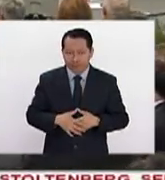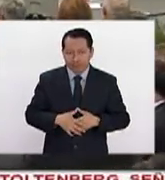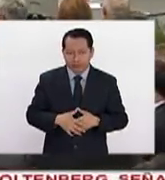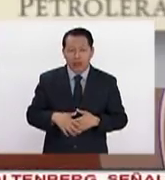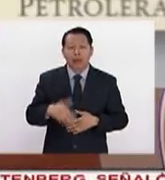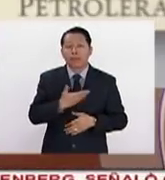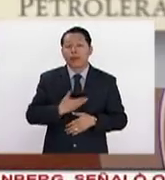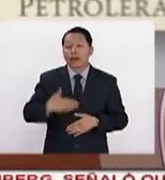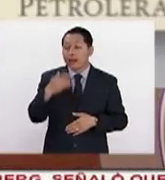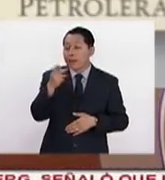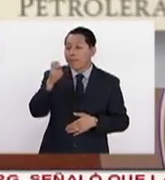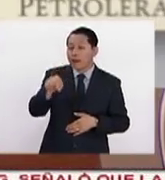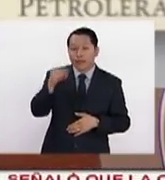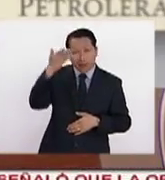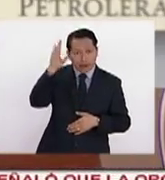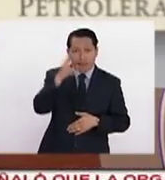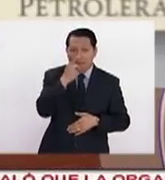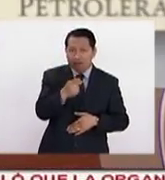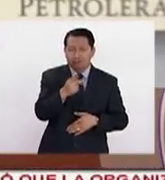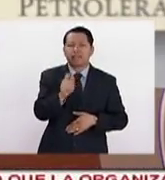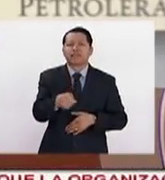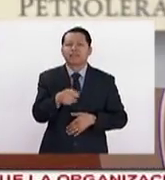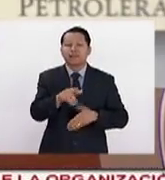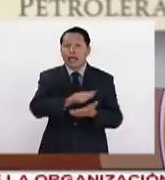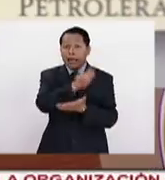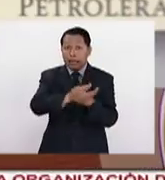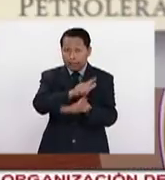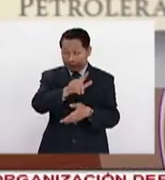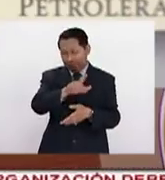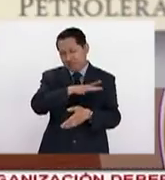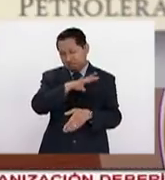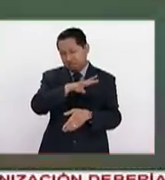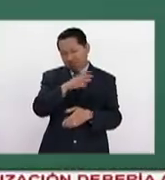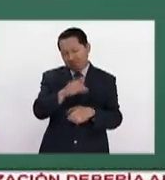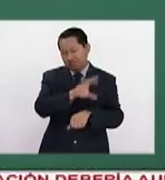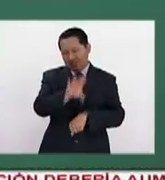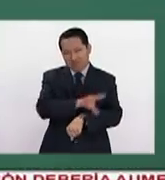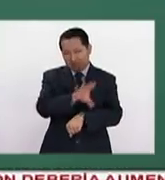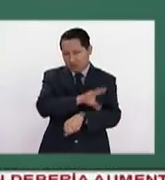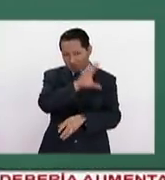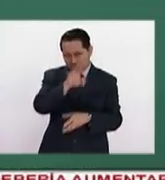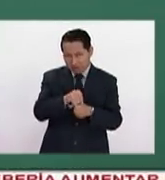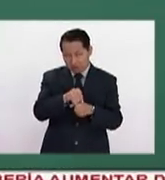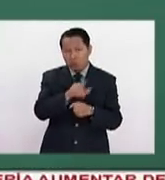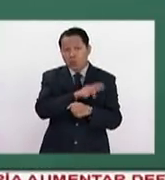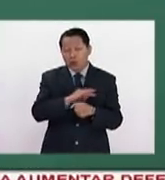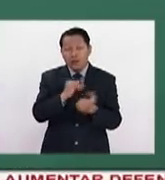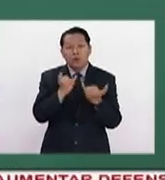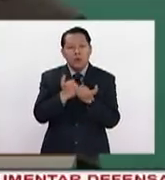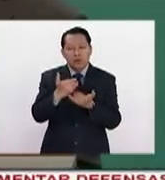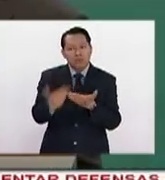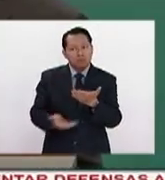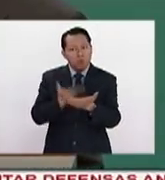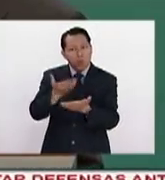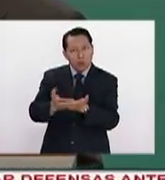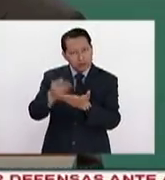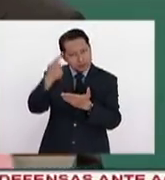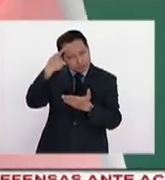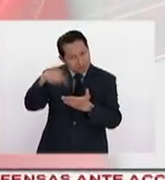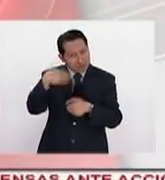El presidente Enrique Peña Nieto aseguró que la reforma energética será un tema central en las distintas propuestas del proceso